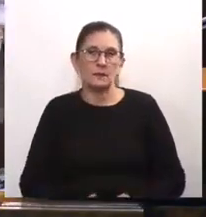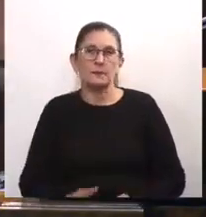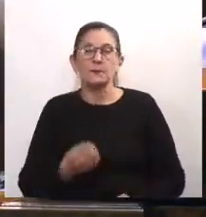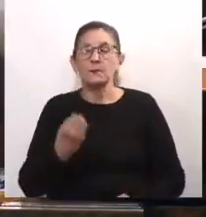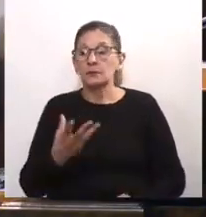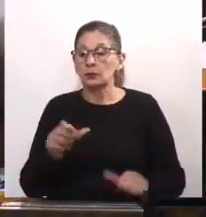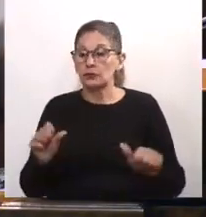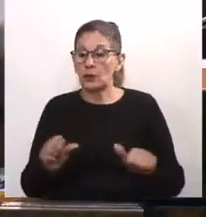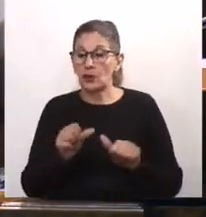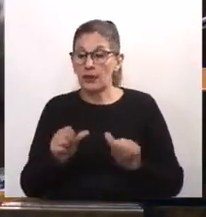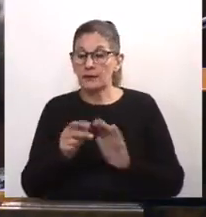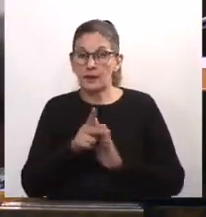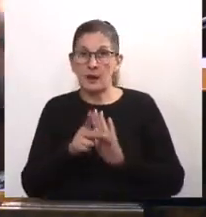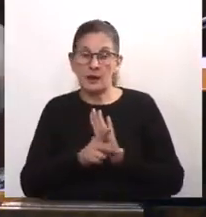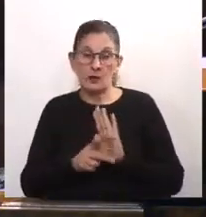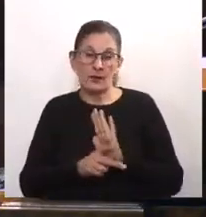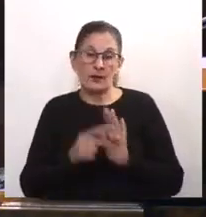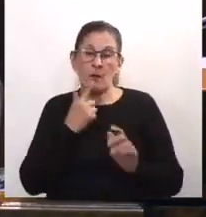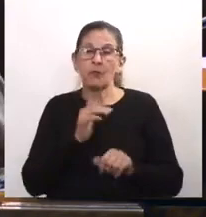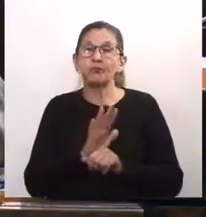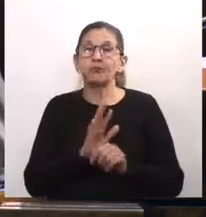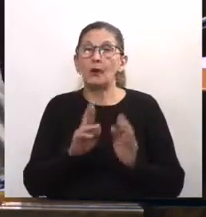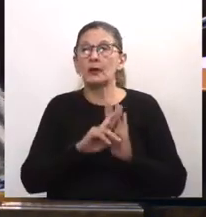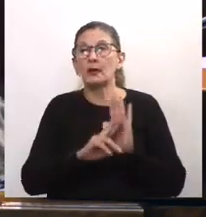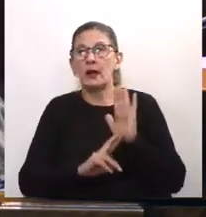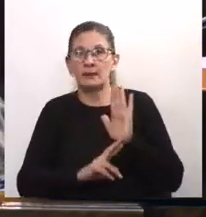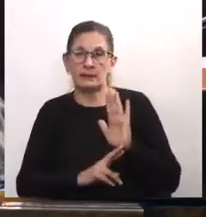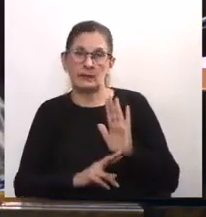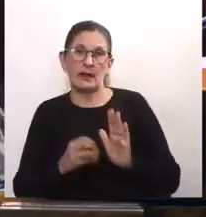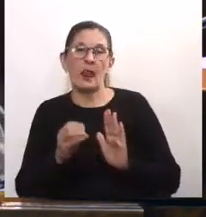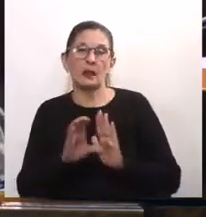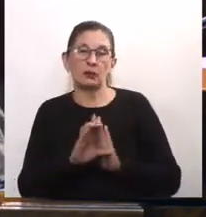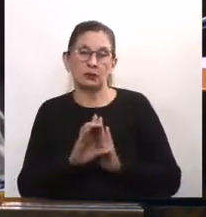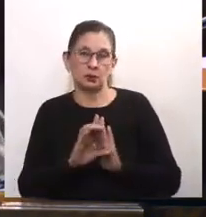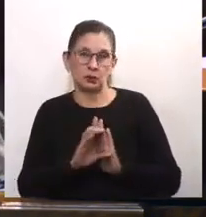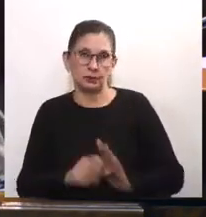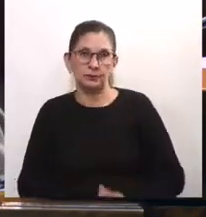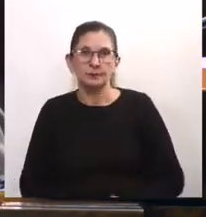lo que hace la norma es reglamentar la Constitución.